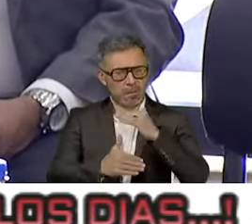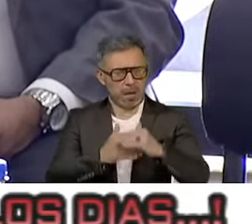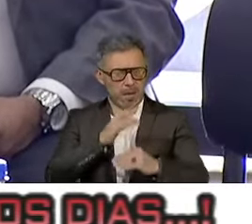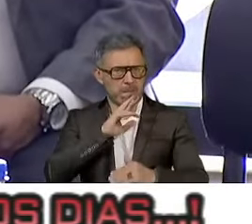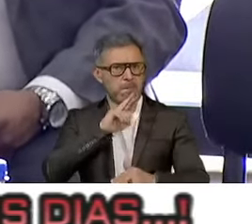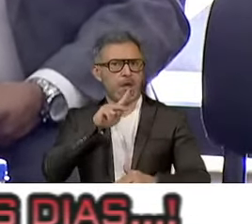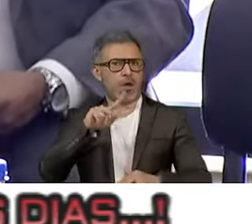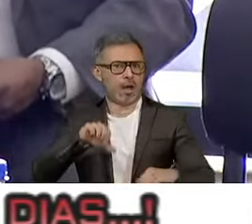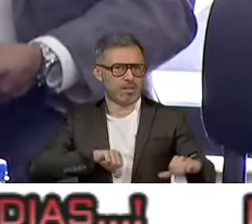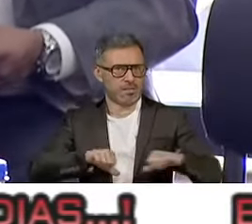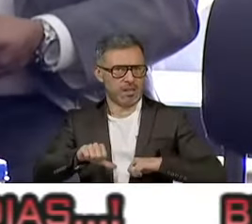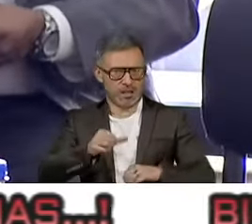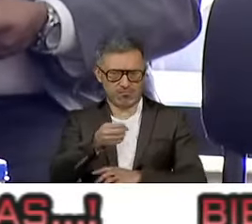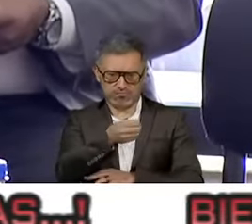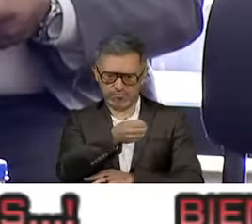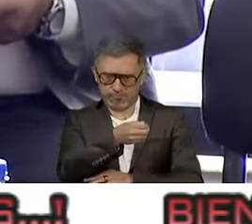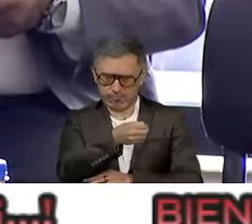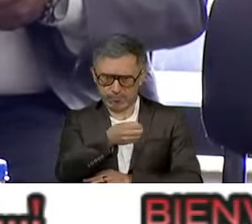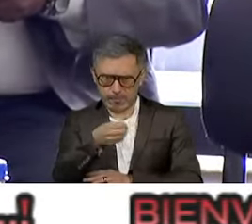demuestra